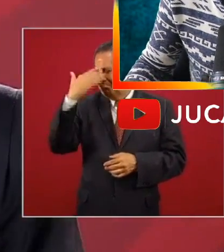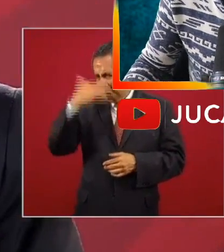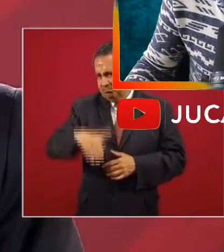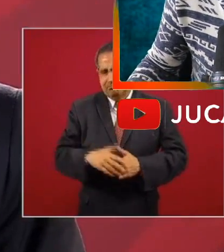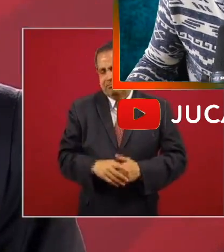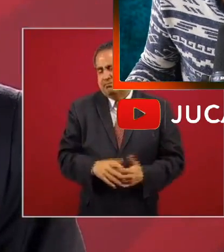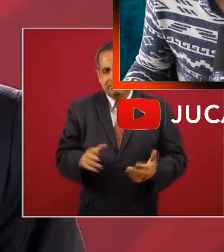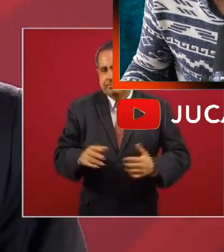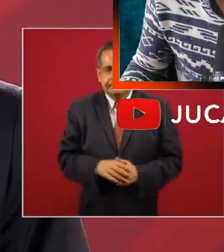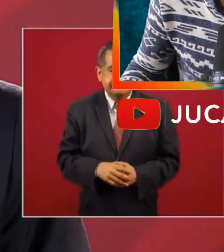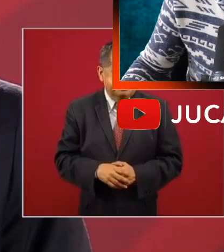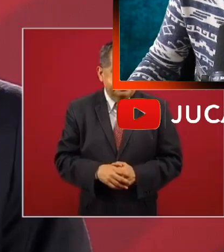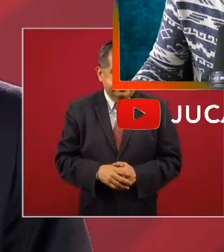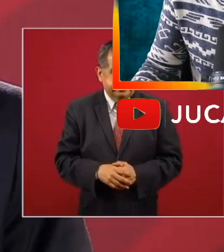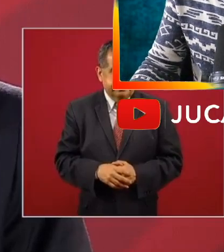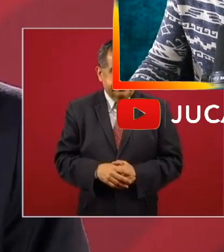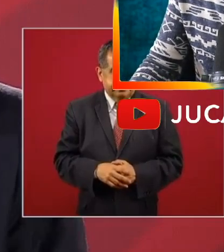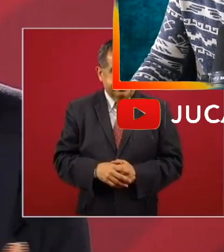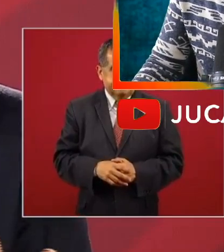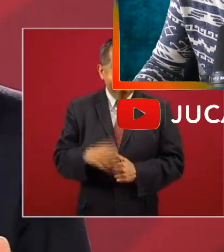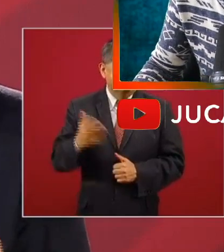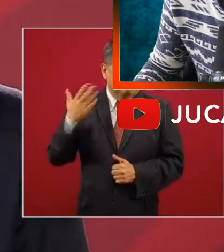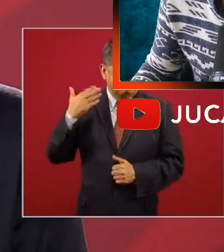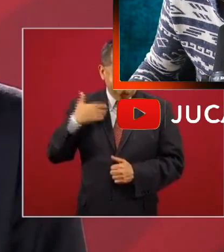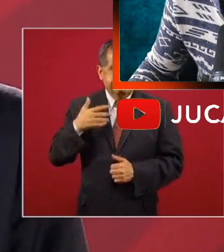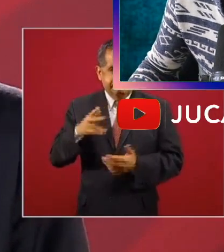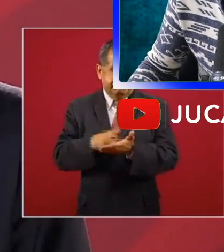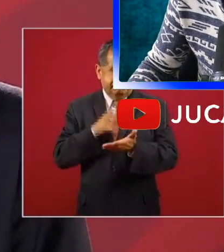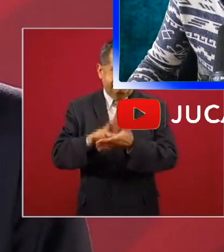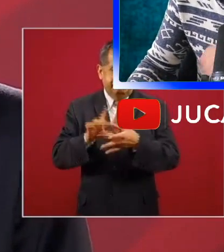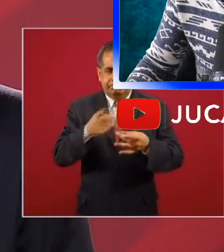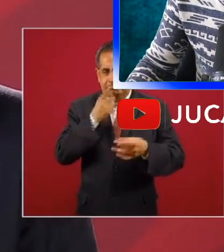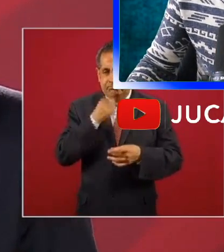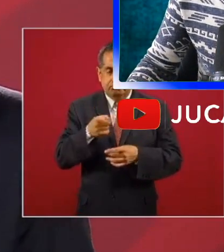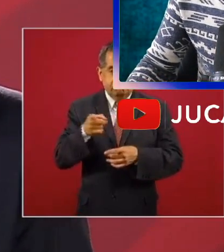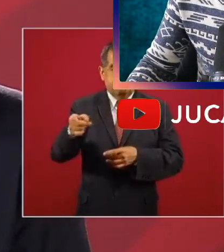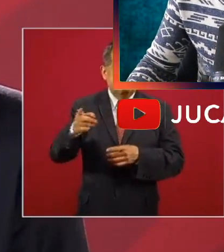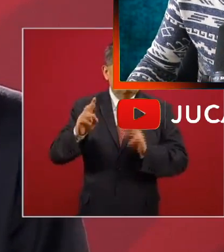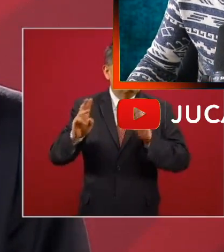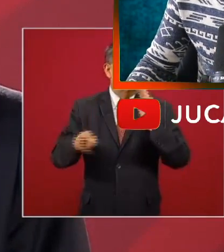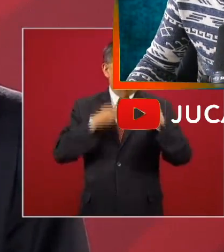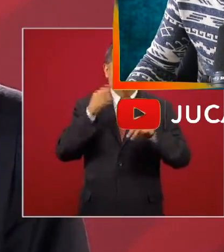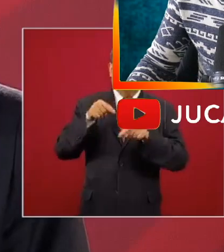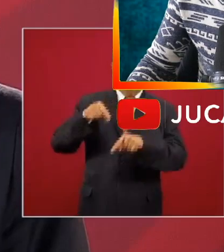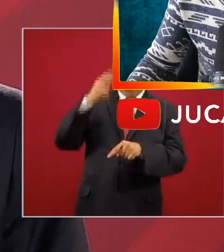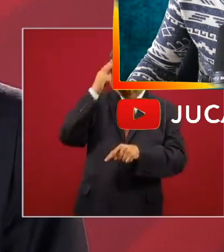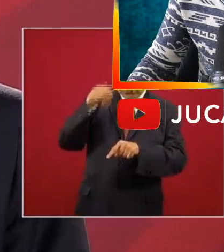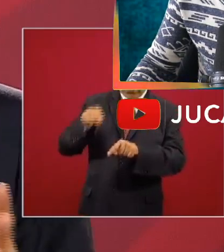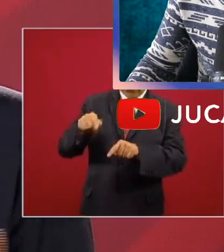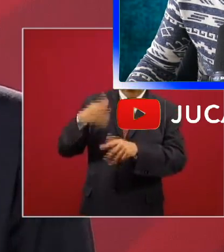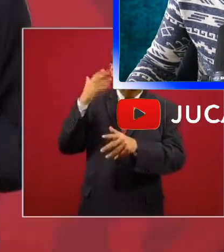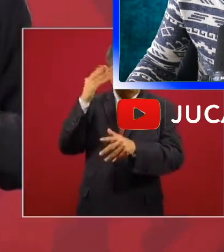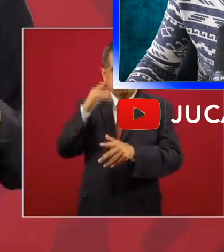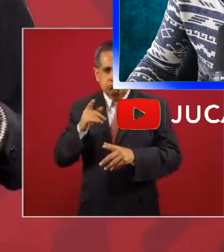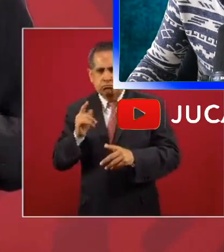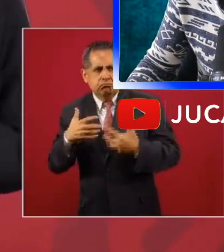Es, ya lo he dicho, un ejemplo mundial. Es